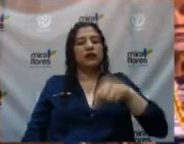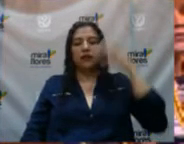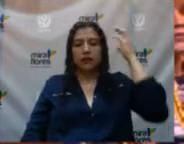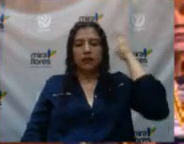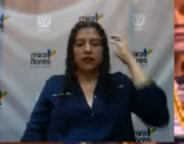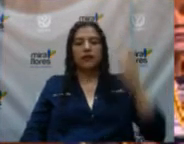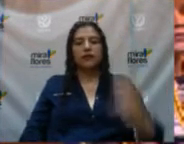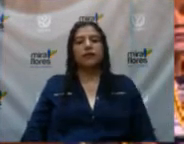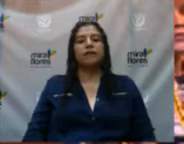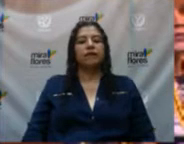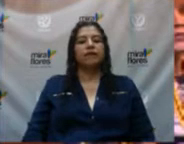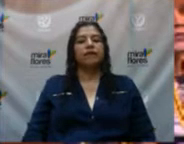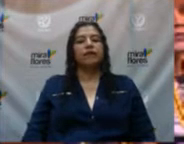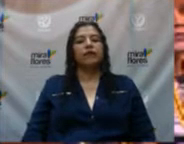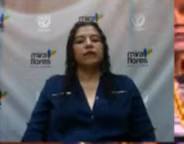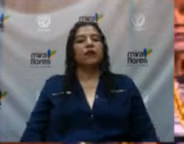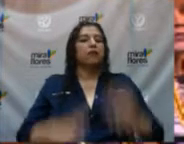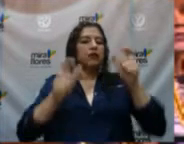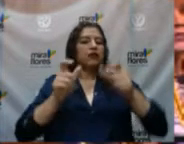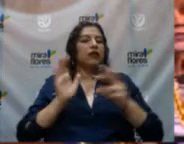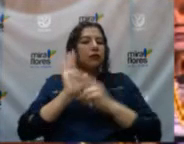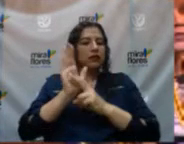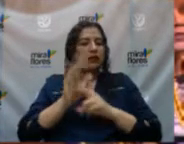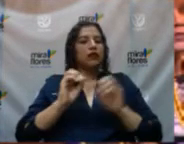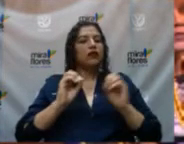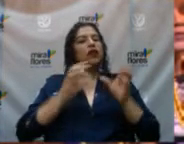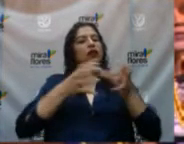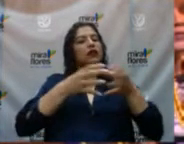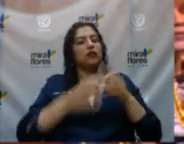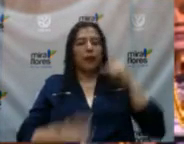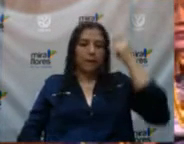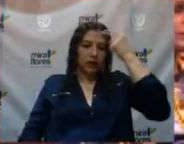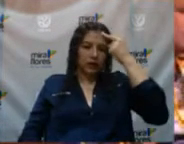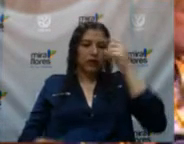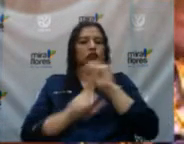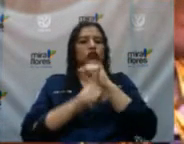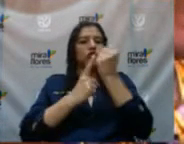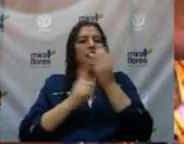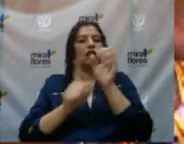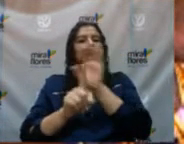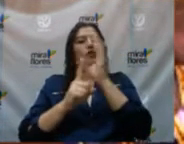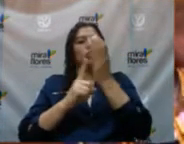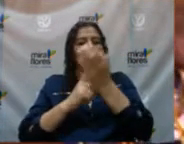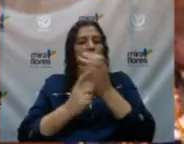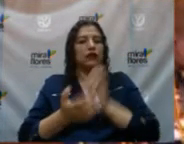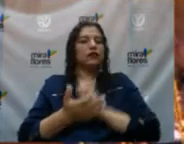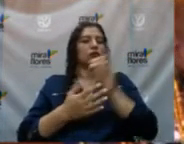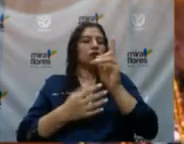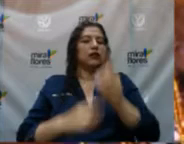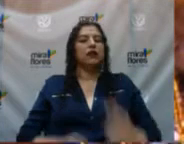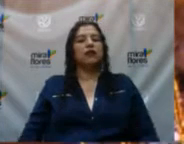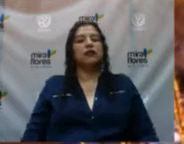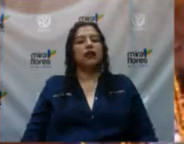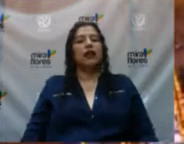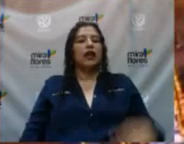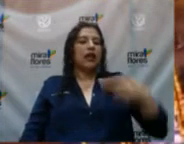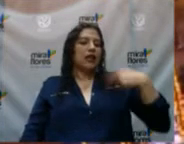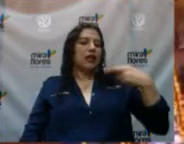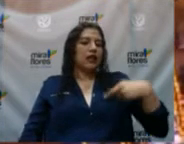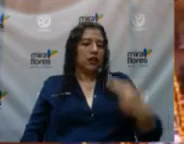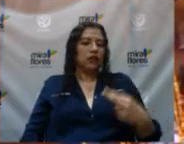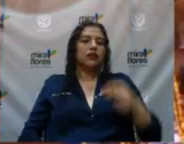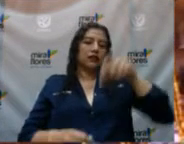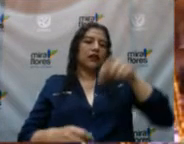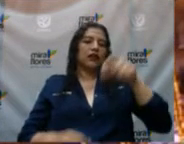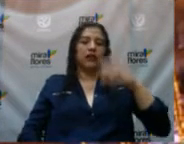Miraflores, señores representantes de instituciones políticas, sociales, culturales, educativas y religiosas